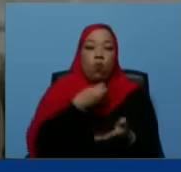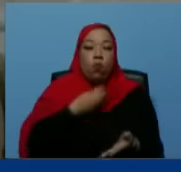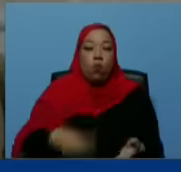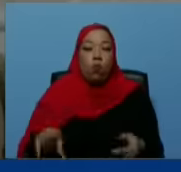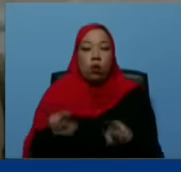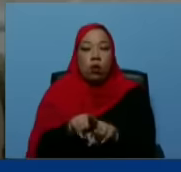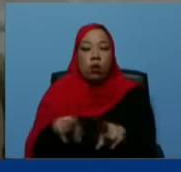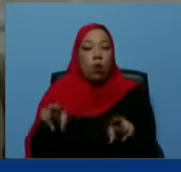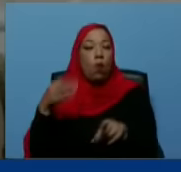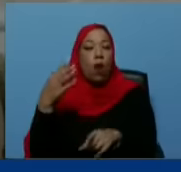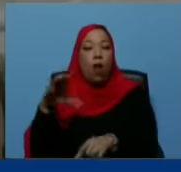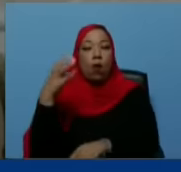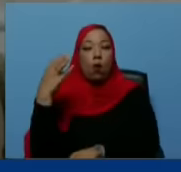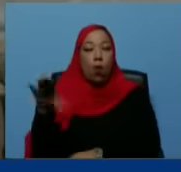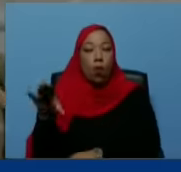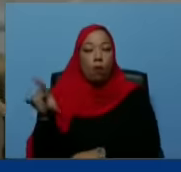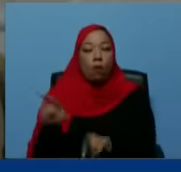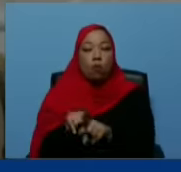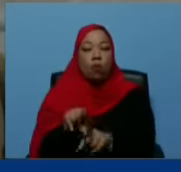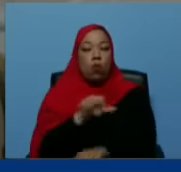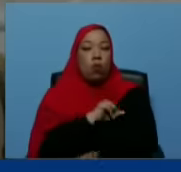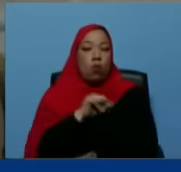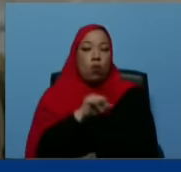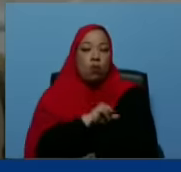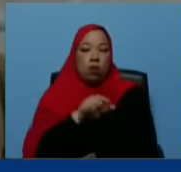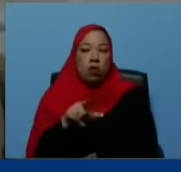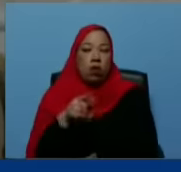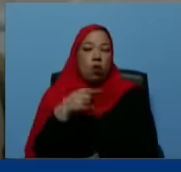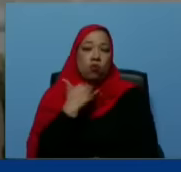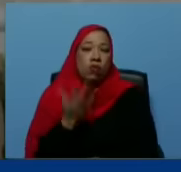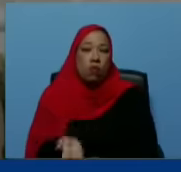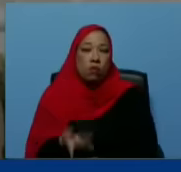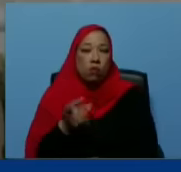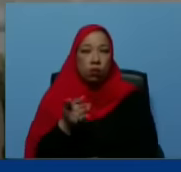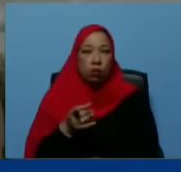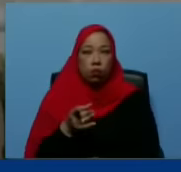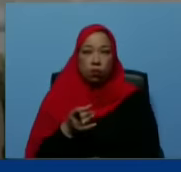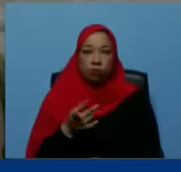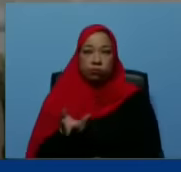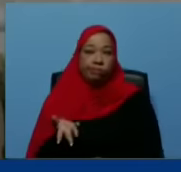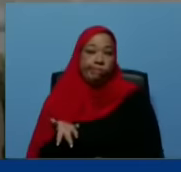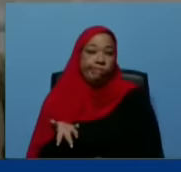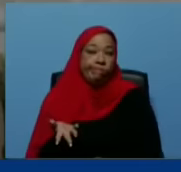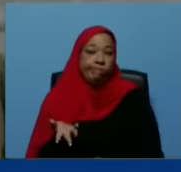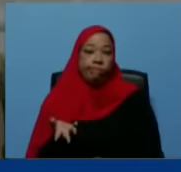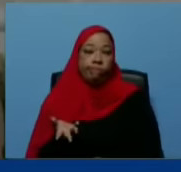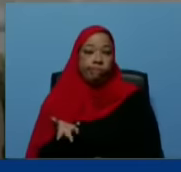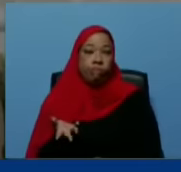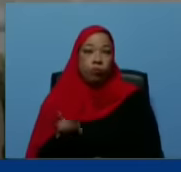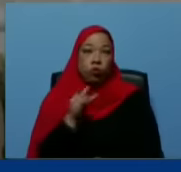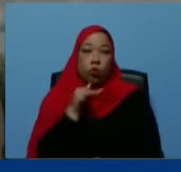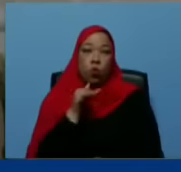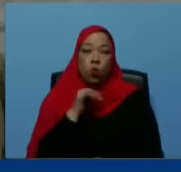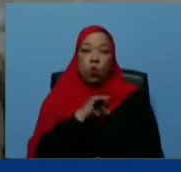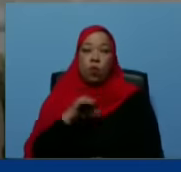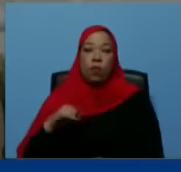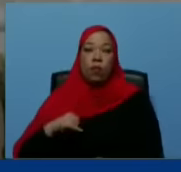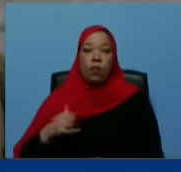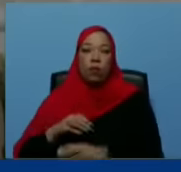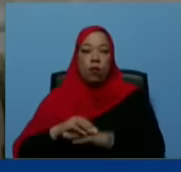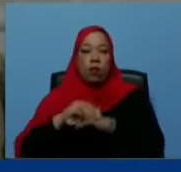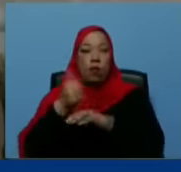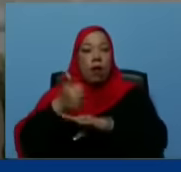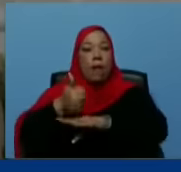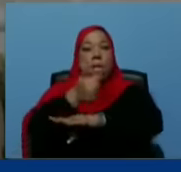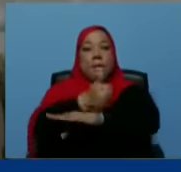fracasaste en Cúcuta. Quedaste empavada desde Cúcuta. Ahora La Le Pons, ella es la autoridad electoral de